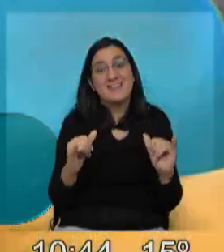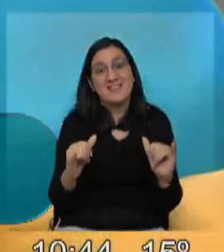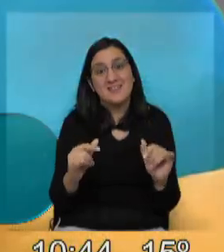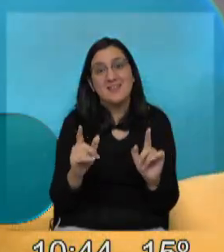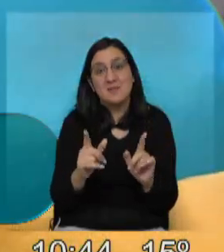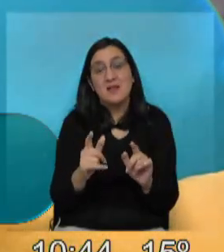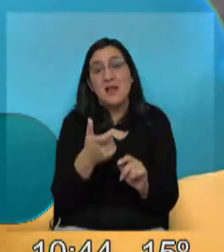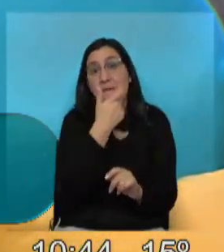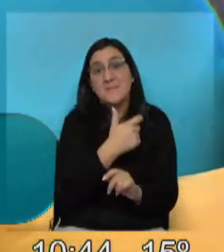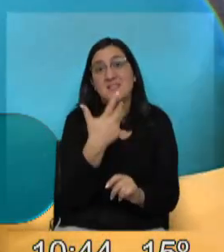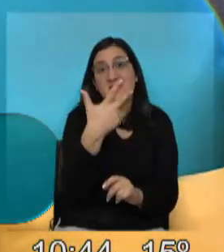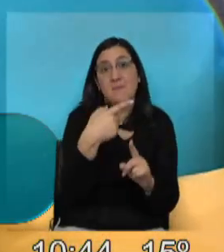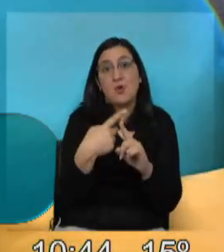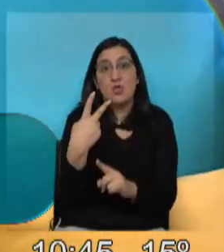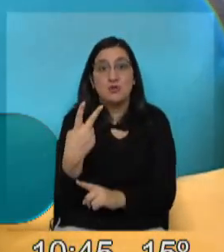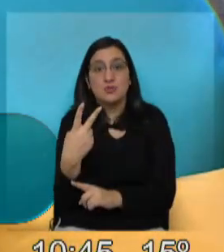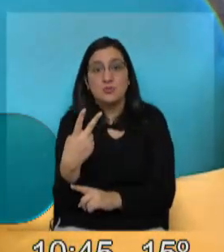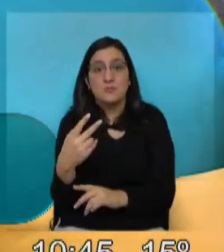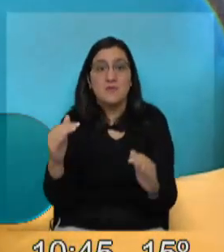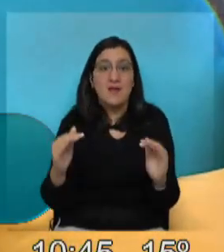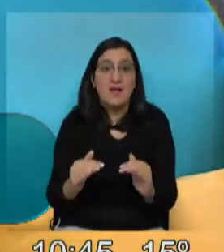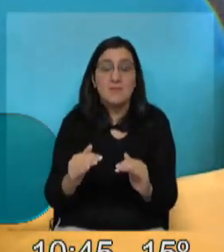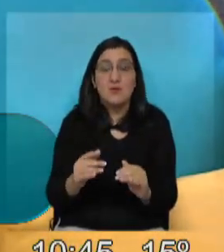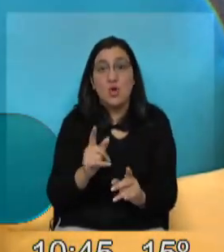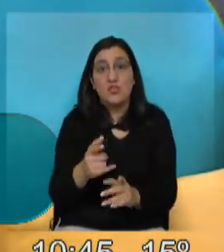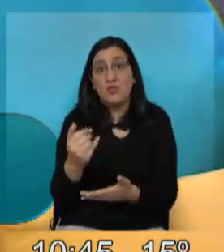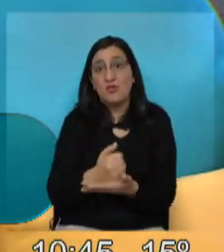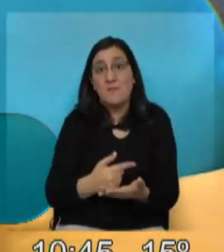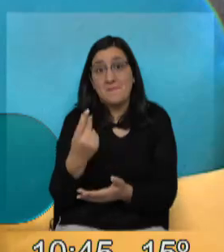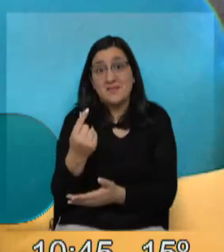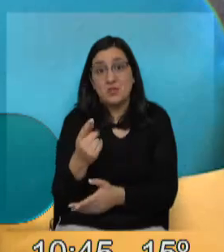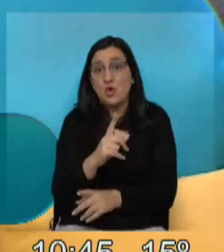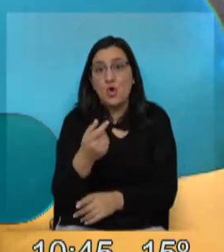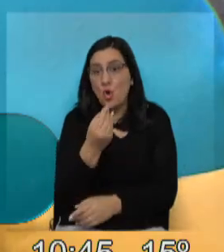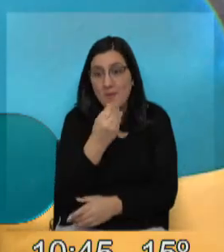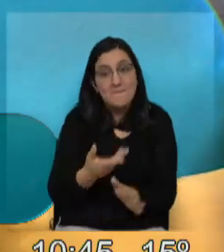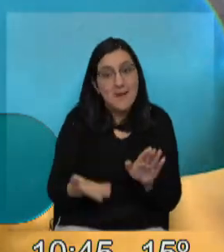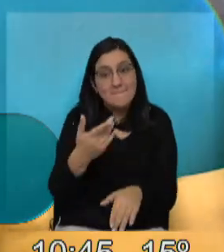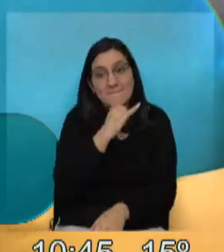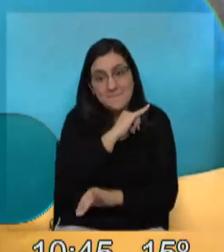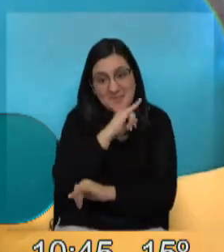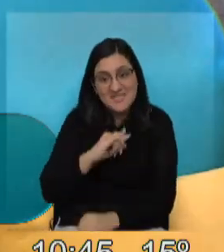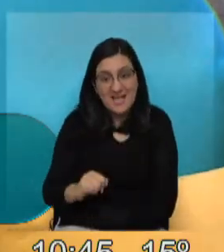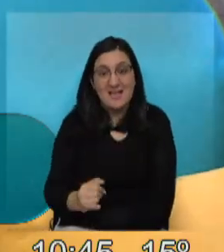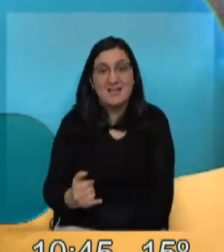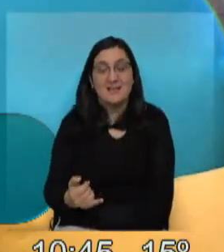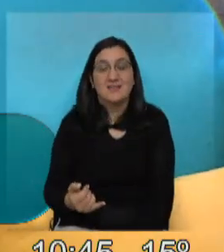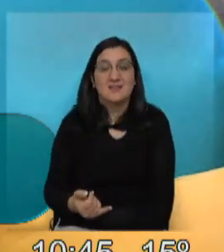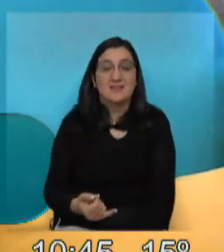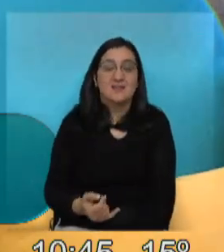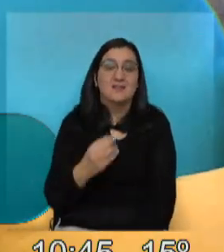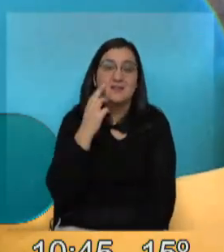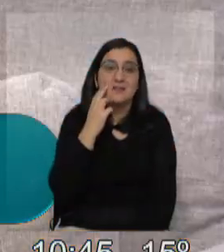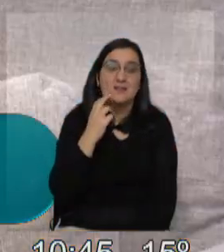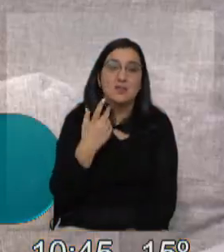pizza es 3x2. Sí, claro. En vez de bajarme, bajame 50%. Y como más pizza que avisás, no, ya viene determinado que consumas